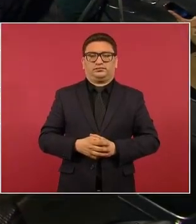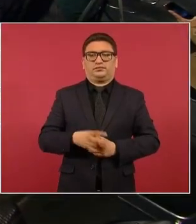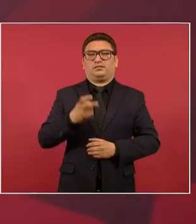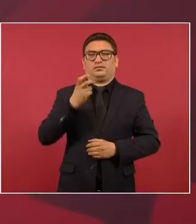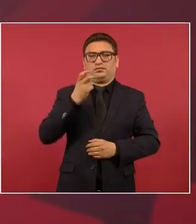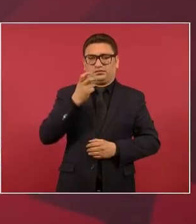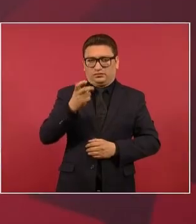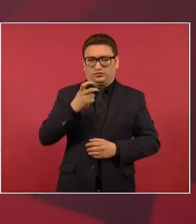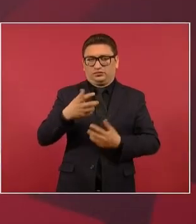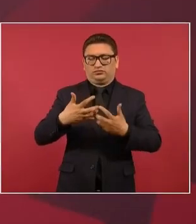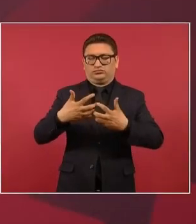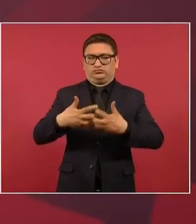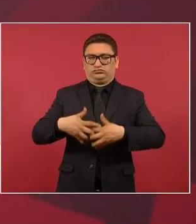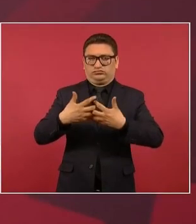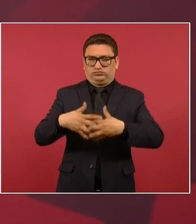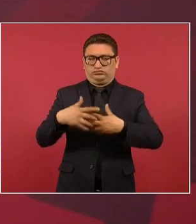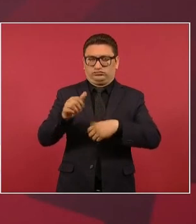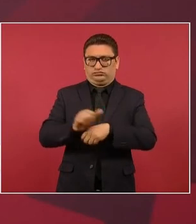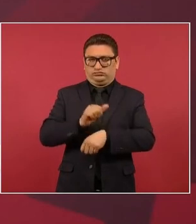planta automotriz se va a tener